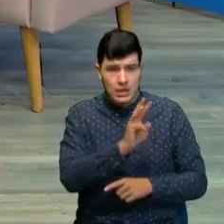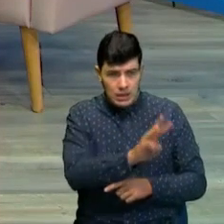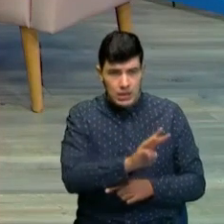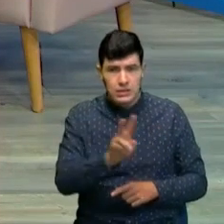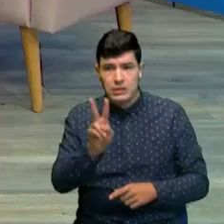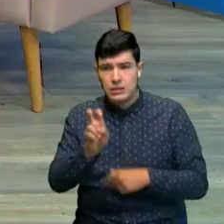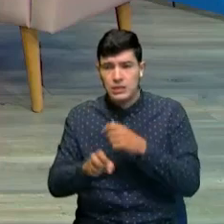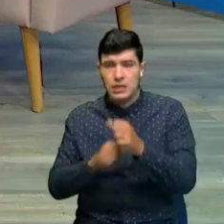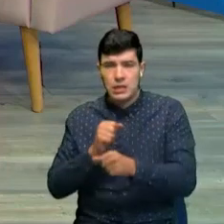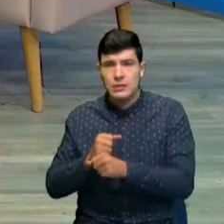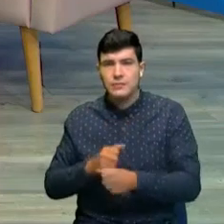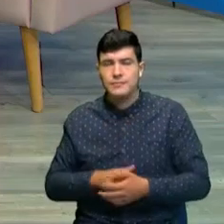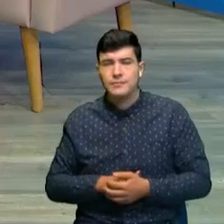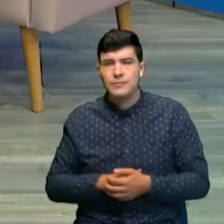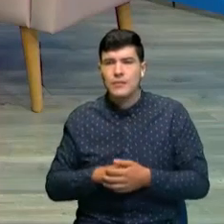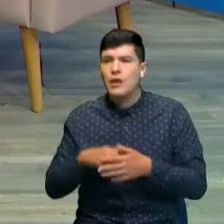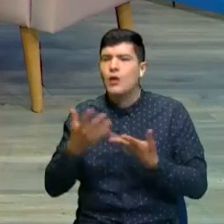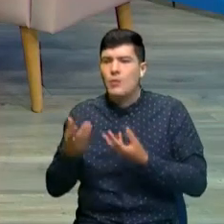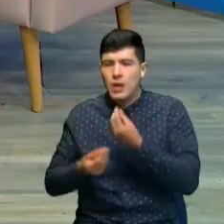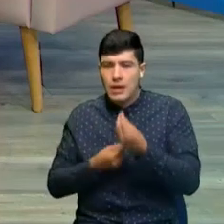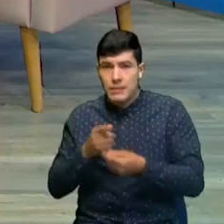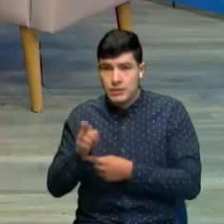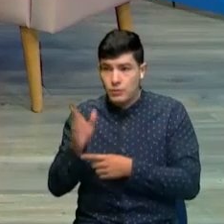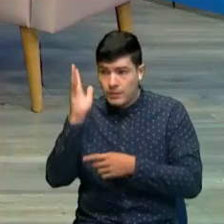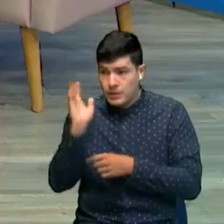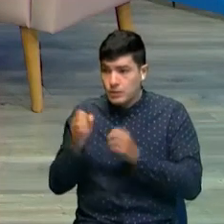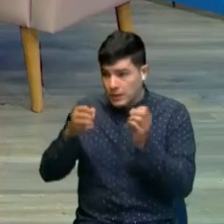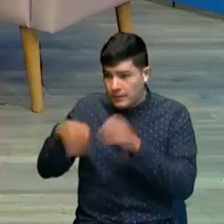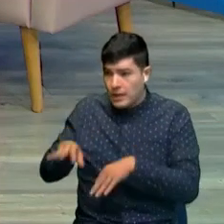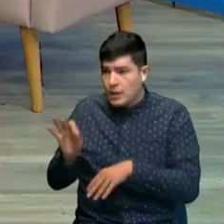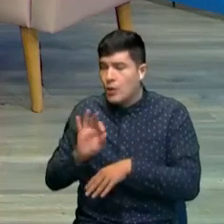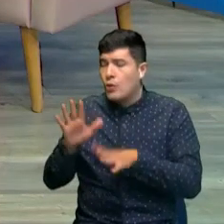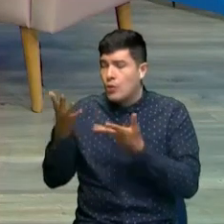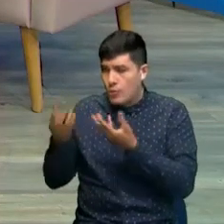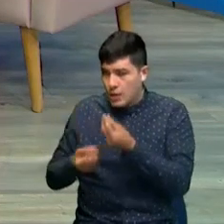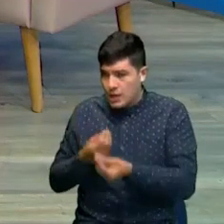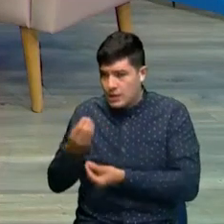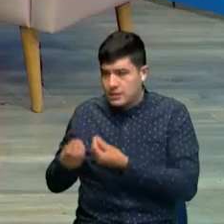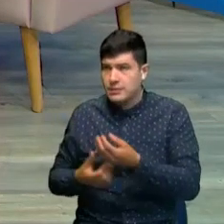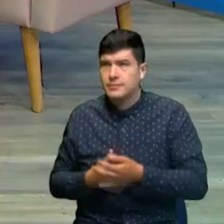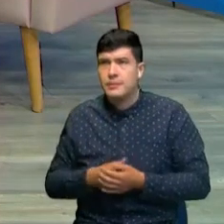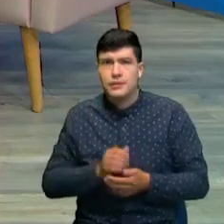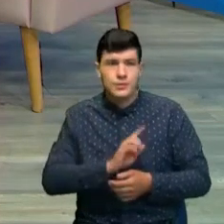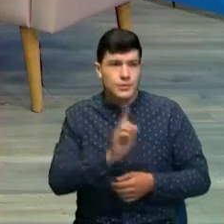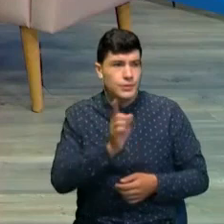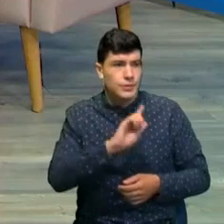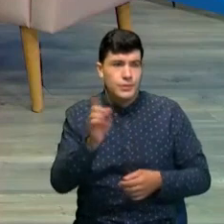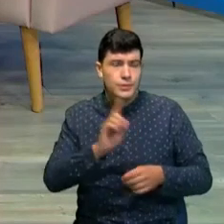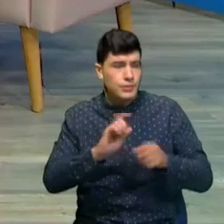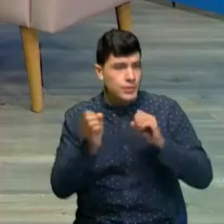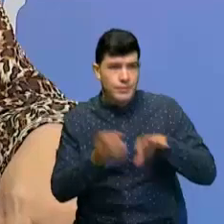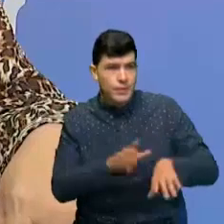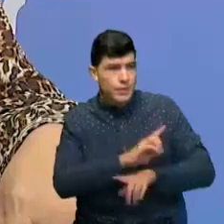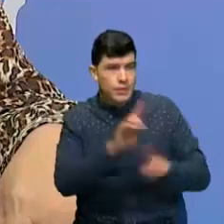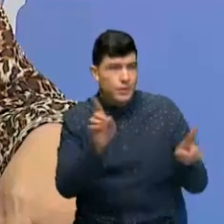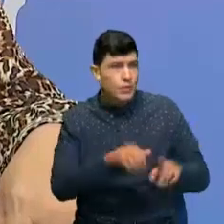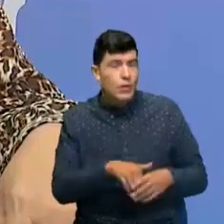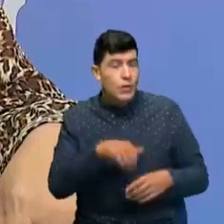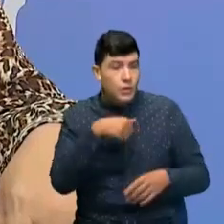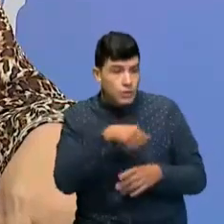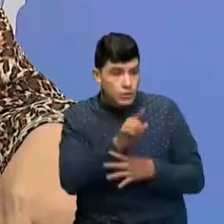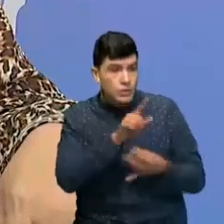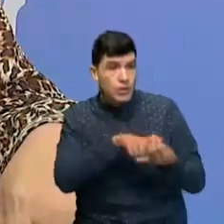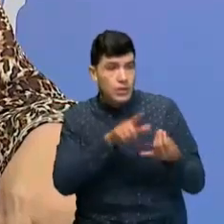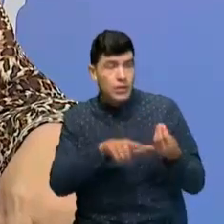6 años. Uh-huh. ¿Qué hay que hacer? ¿Se pierde eso o puede no hacer algo? ¿Qué puede hacer? No, esto en ese